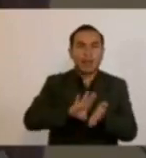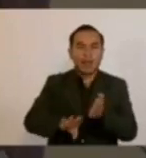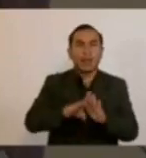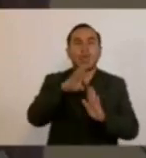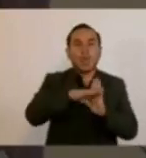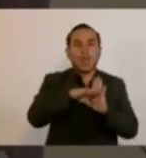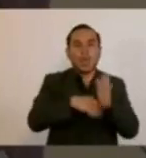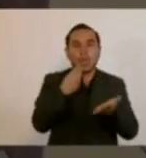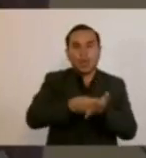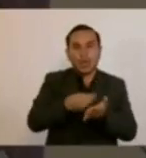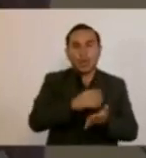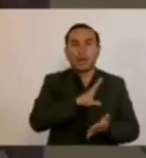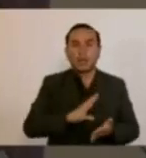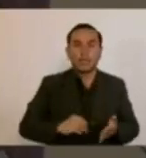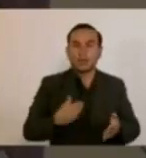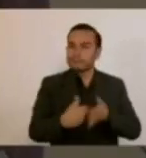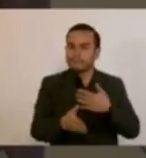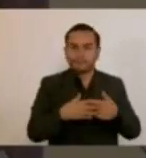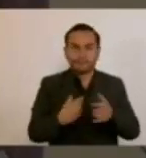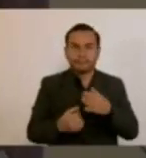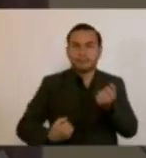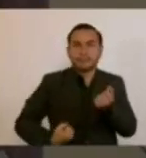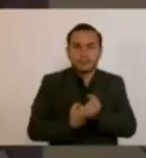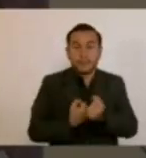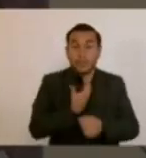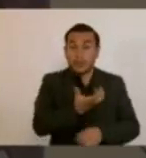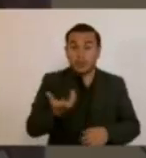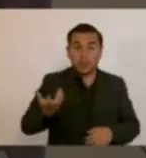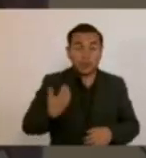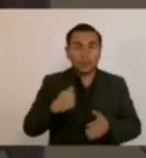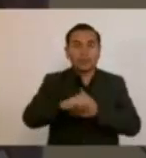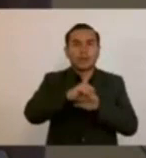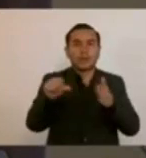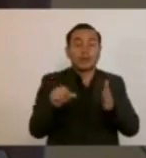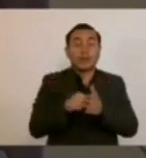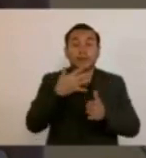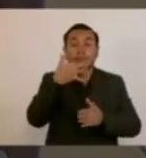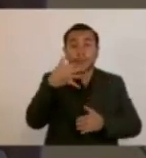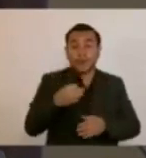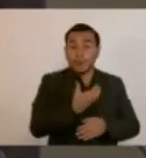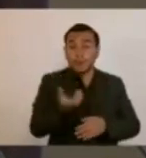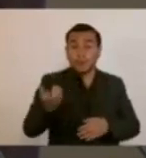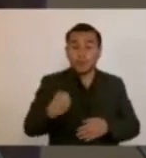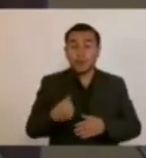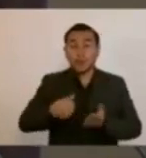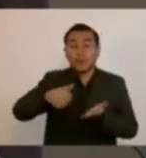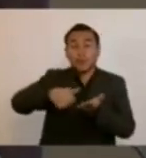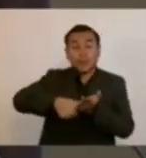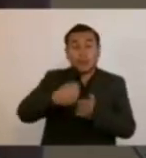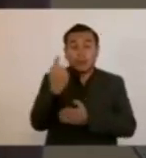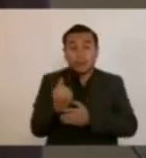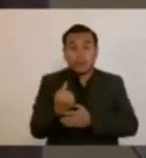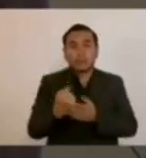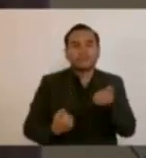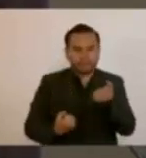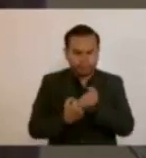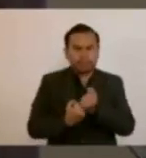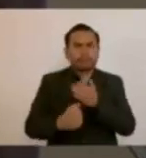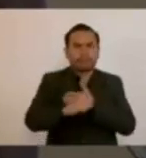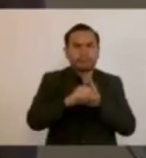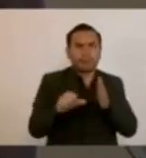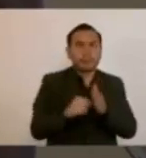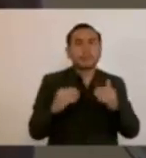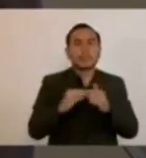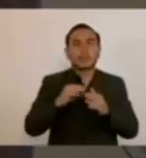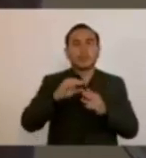Salvador, tenga el apoyo de todas las fracciones legislativas, ya que va a ser ejecutado en una buena parte por sus propios alcaldes y en otra parte lo de Fovial, lo de ANDA,